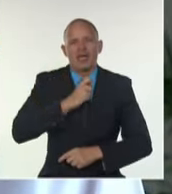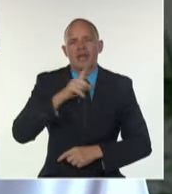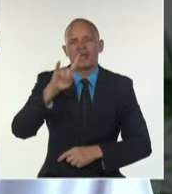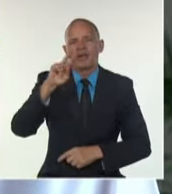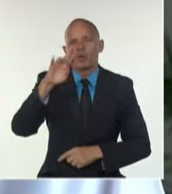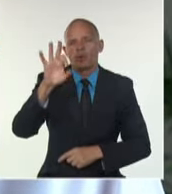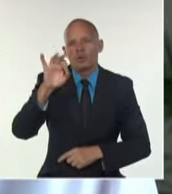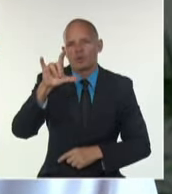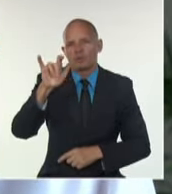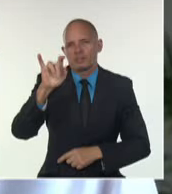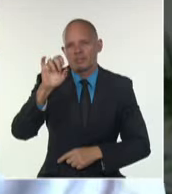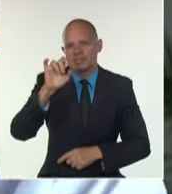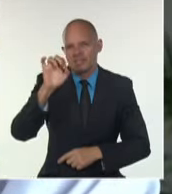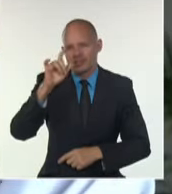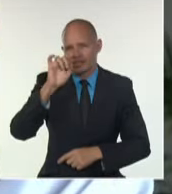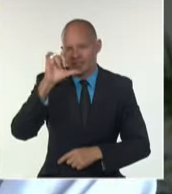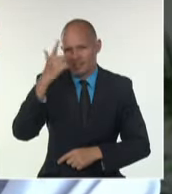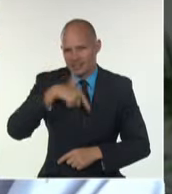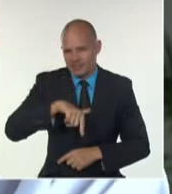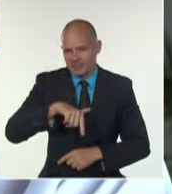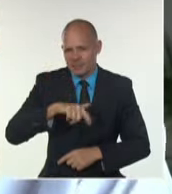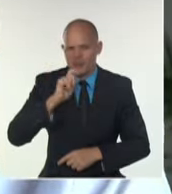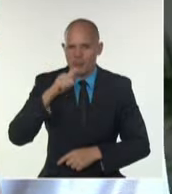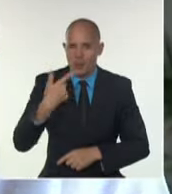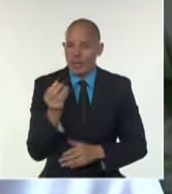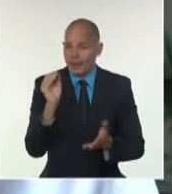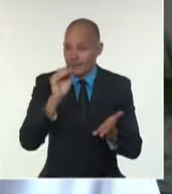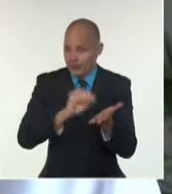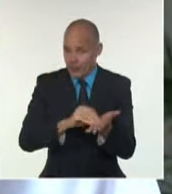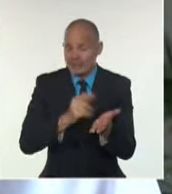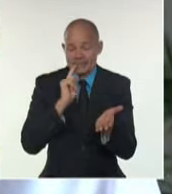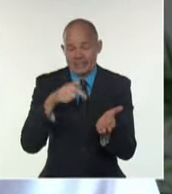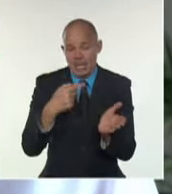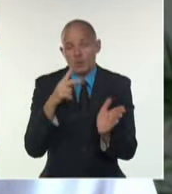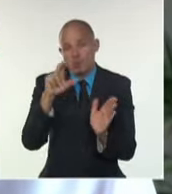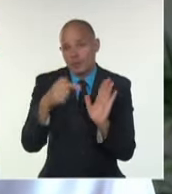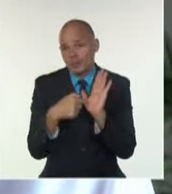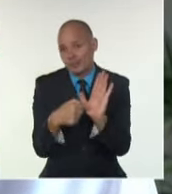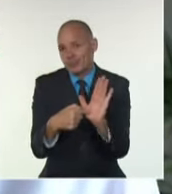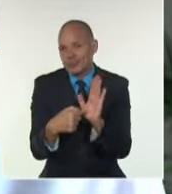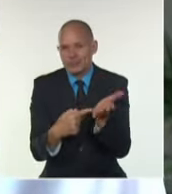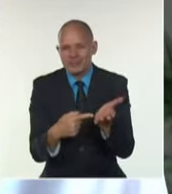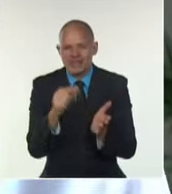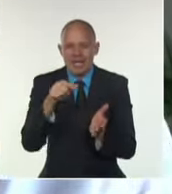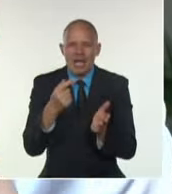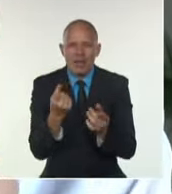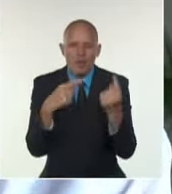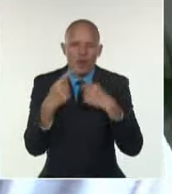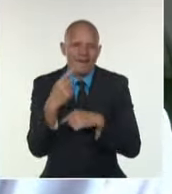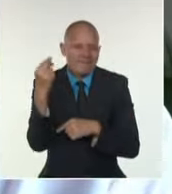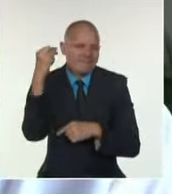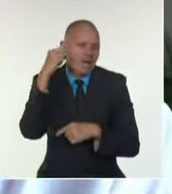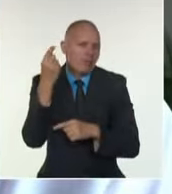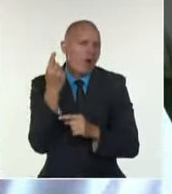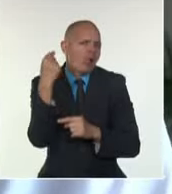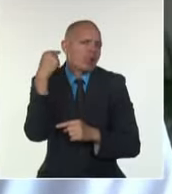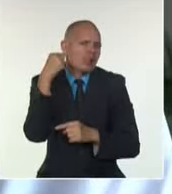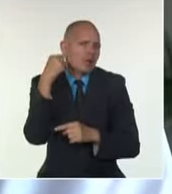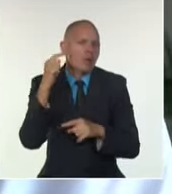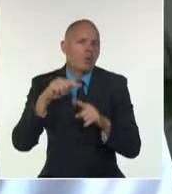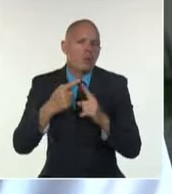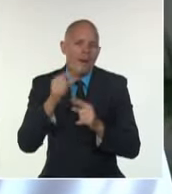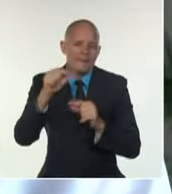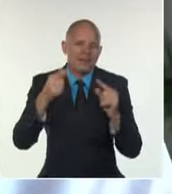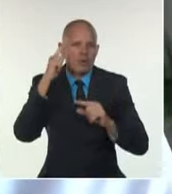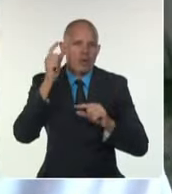para el tratamiento por estimulación eléctrica del pabellón de la oreja de la epilepsia, porque estimula el nervio vago. Es algo